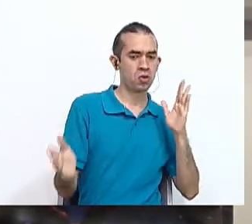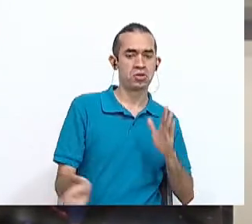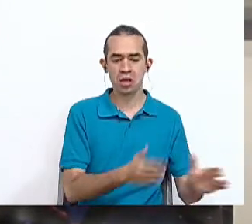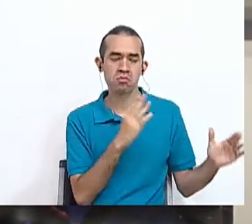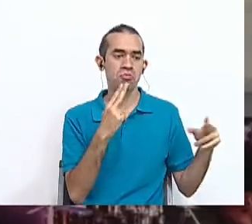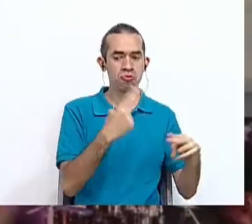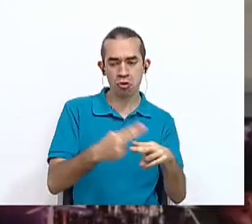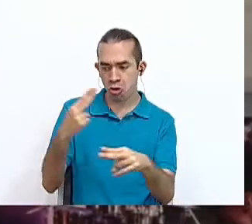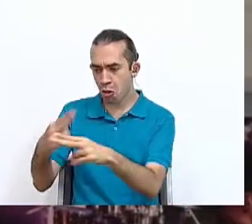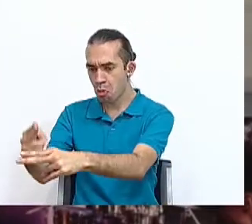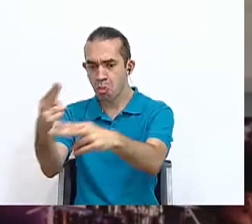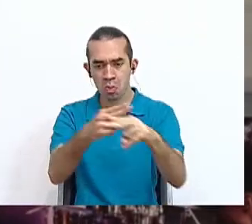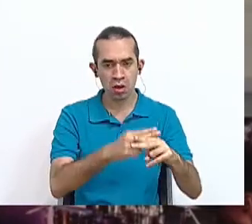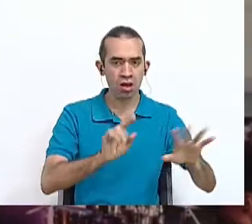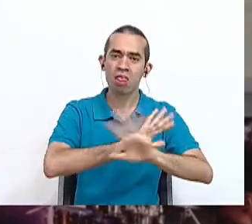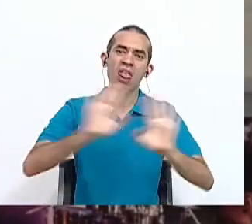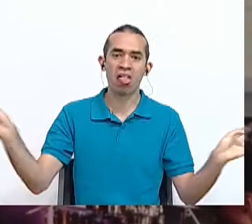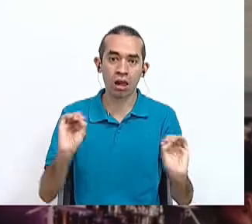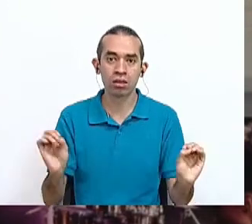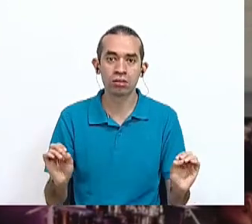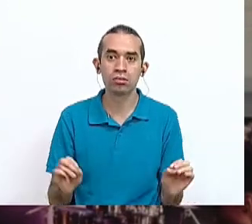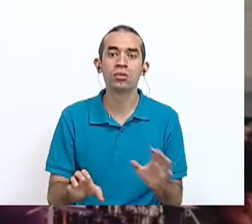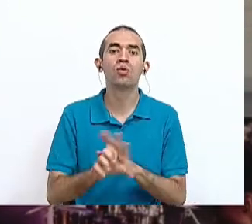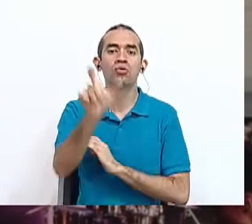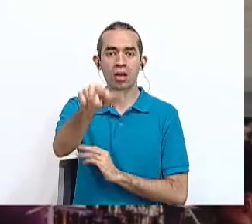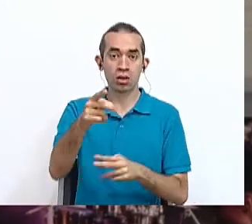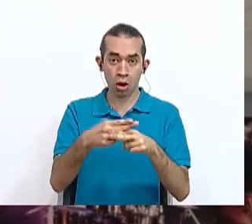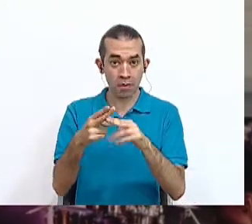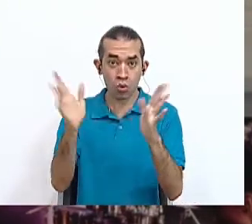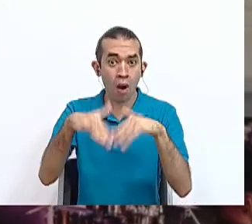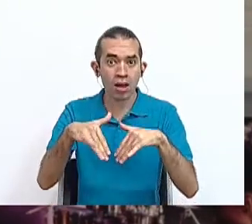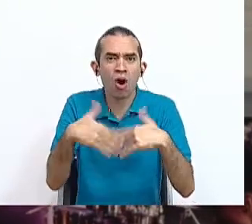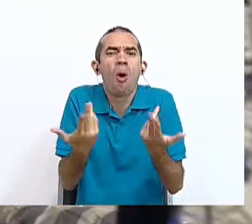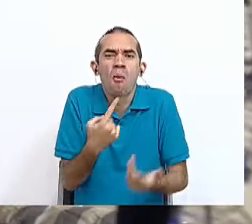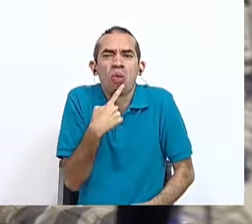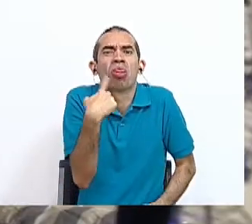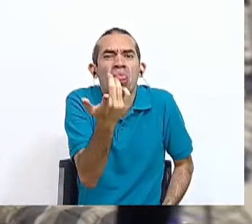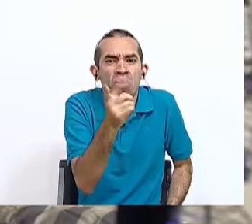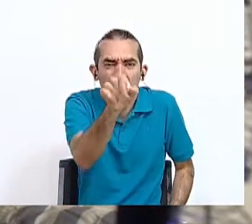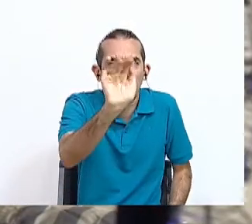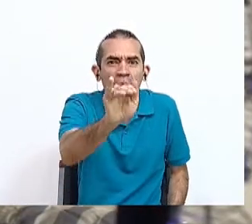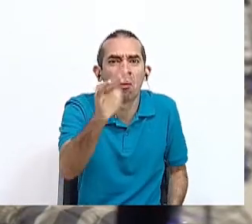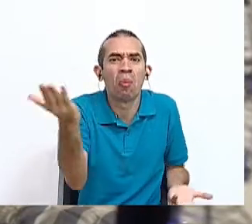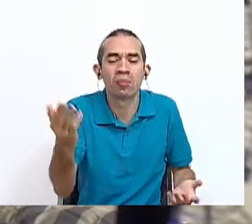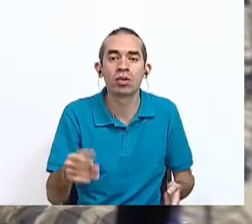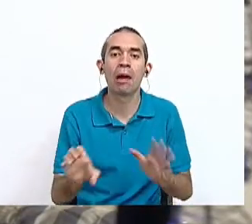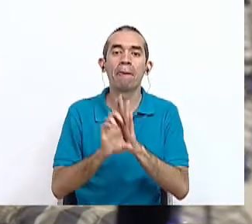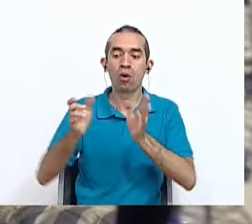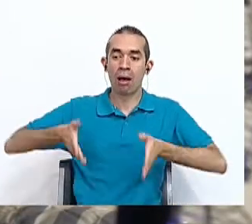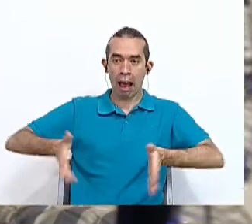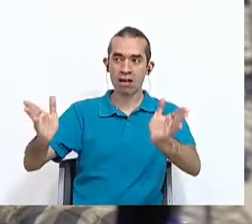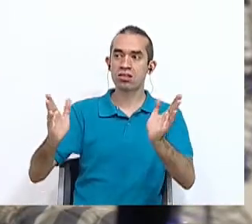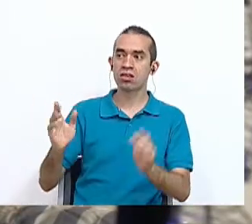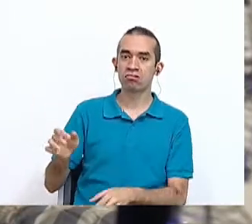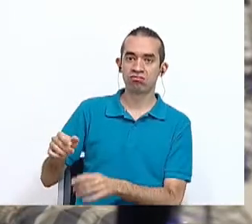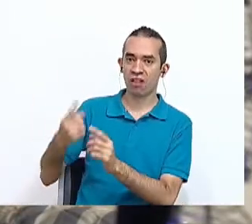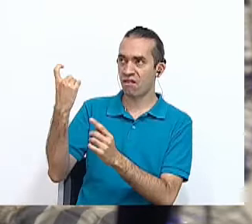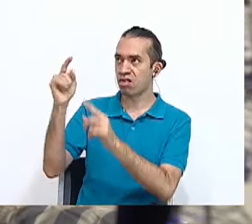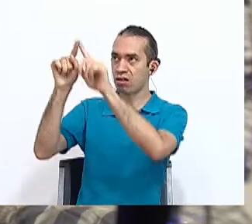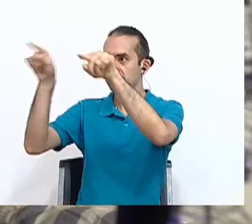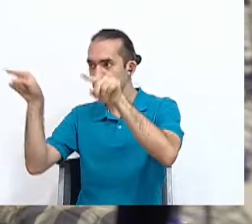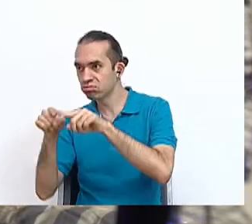a nada. En lugar de llamarte por tu nombre, ¿cómo te llamarían? Qué raro, ¿verdad? O que en las calles no hubiera señales de tránsito,